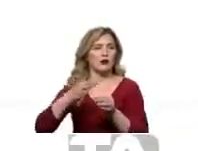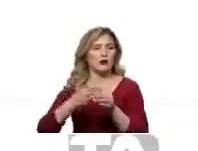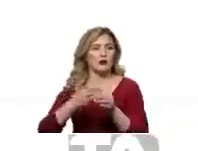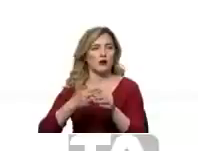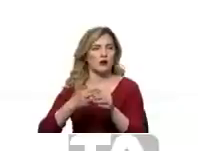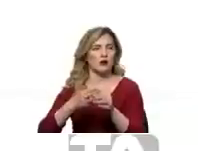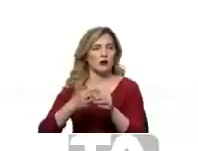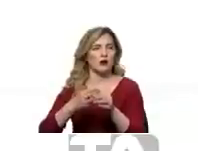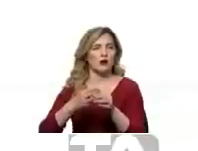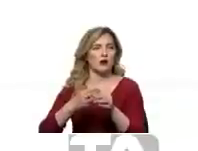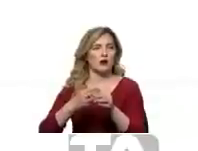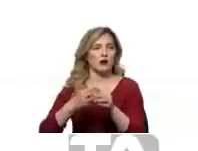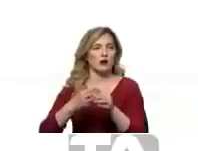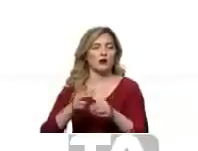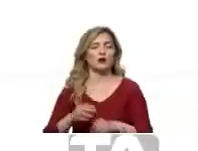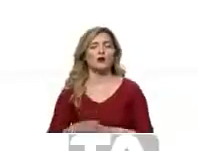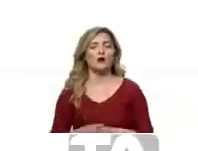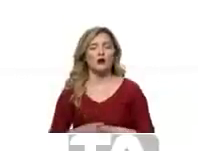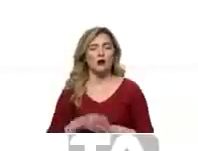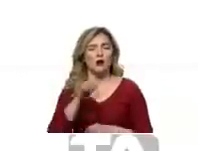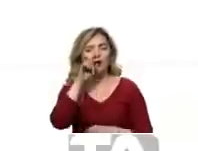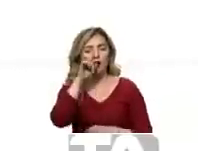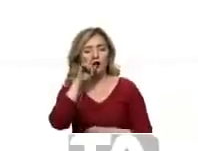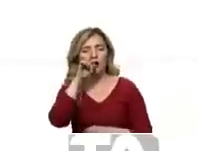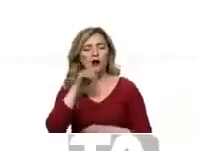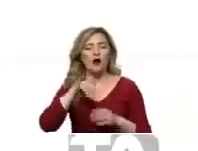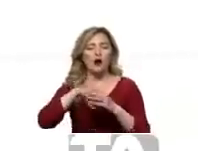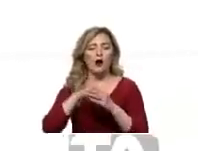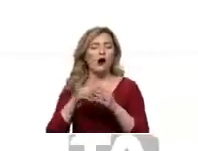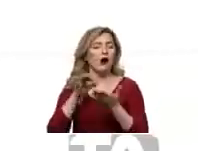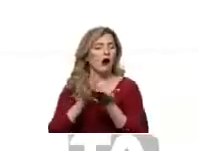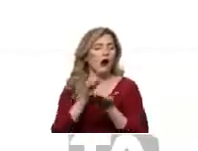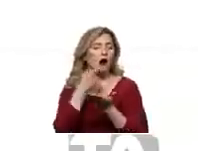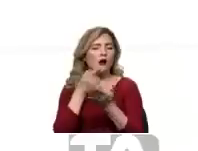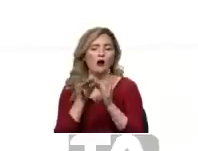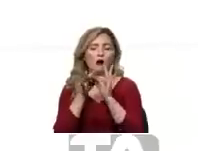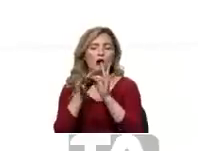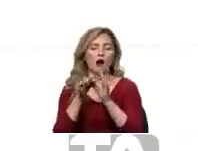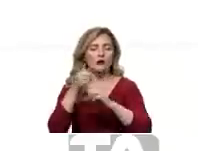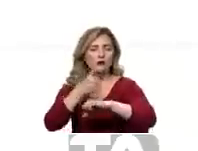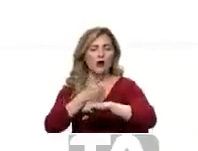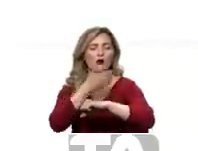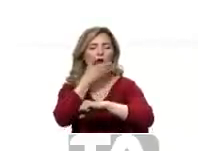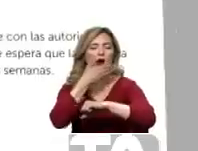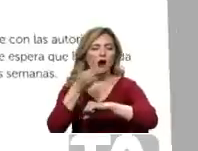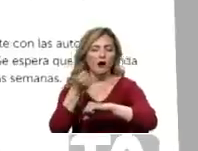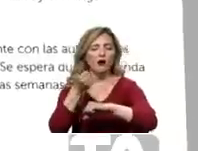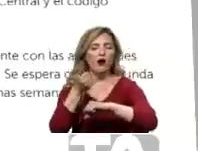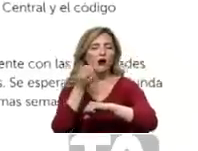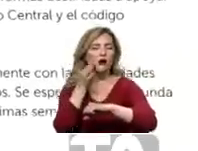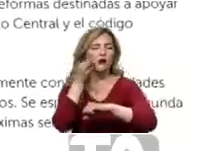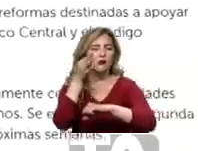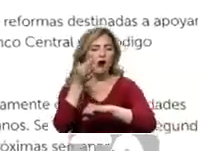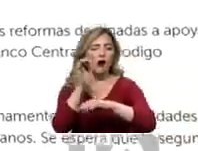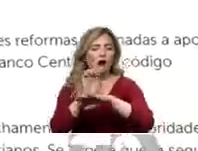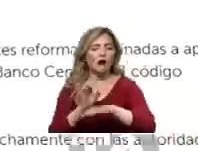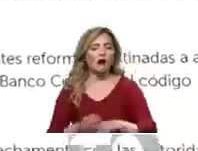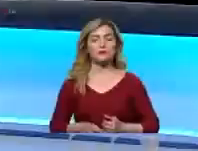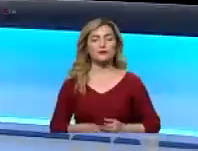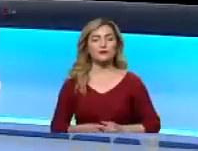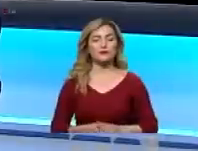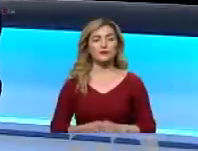competitiva. Y agrega el texto del Fondo Monetario, que continuará colaborando con las autoridades para mejorar las perspectivas de los